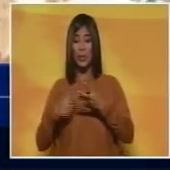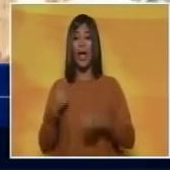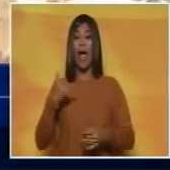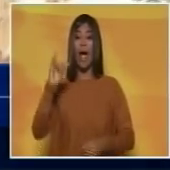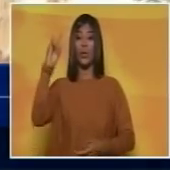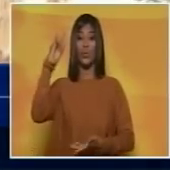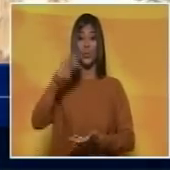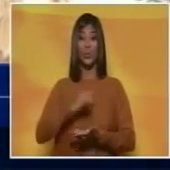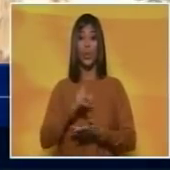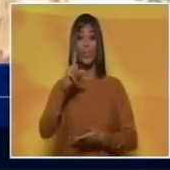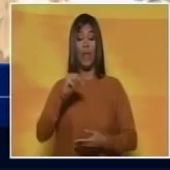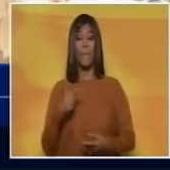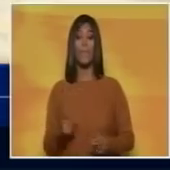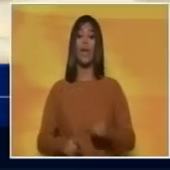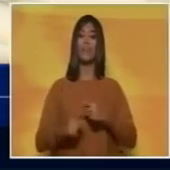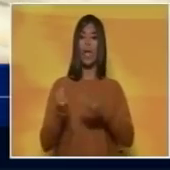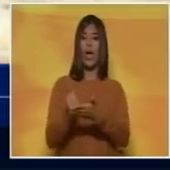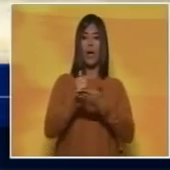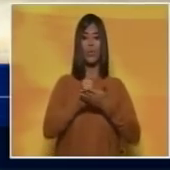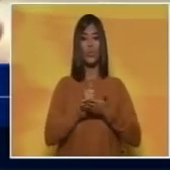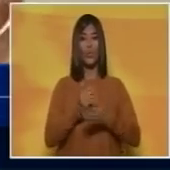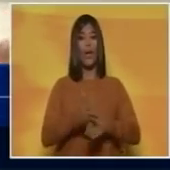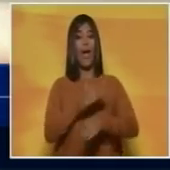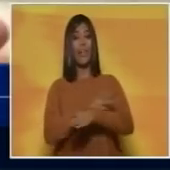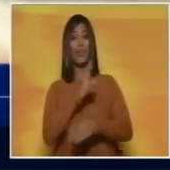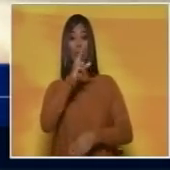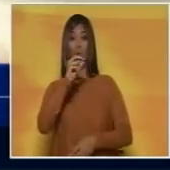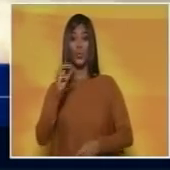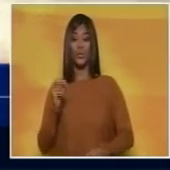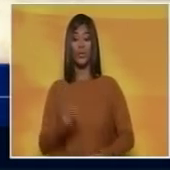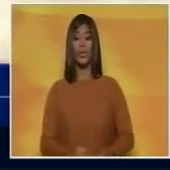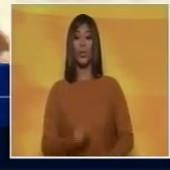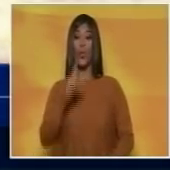este vuelo y que vienen a complementar los ya